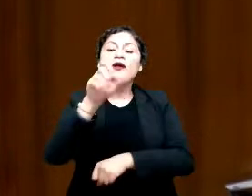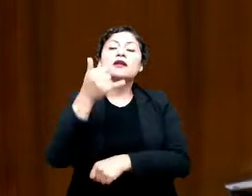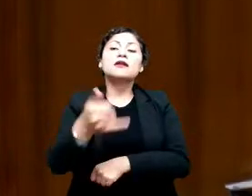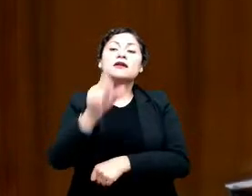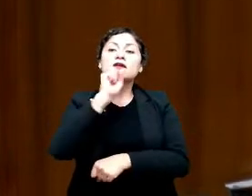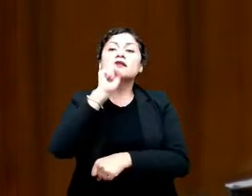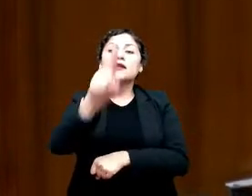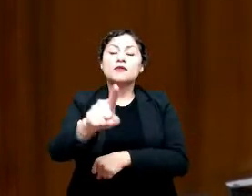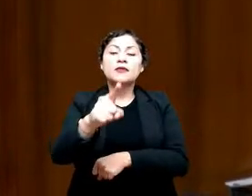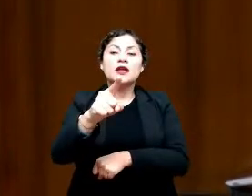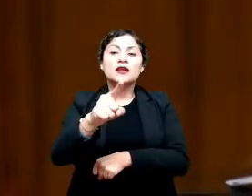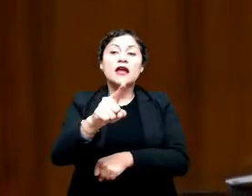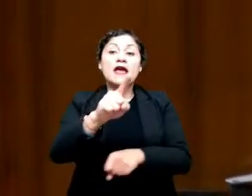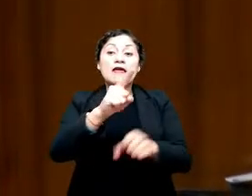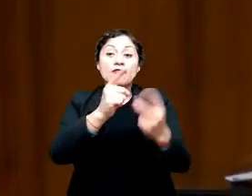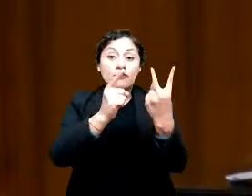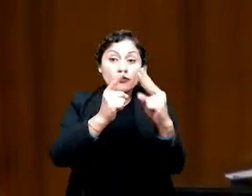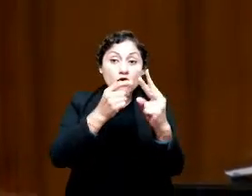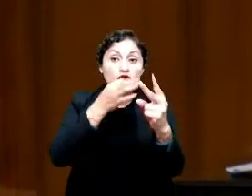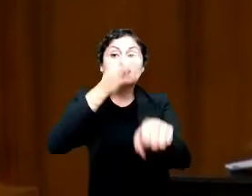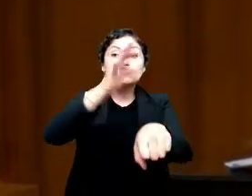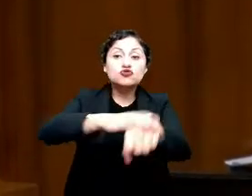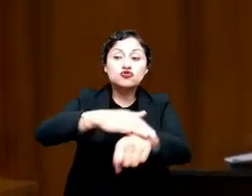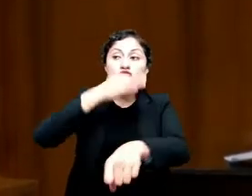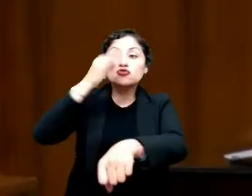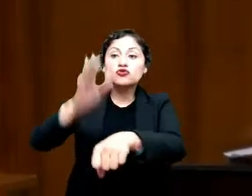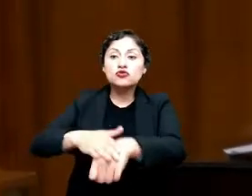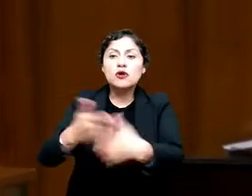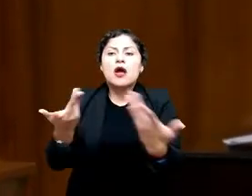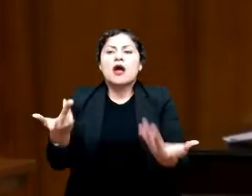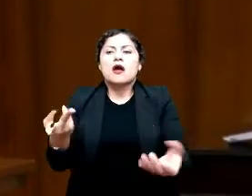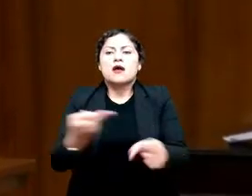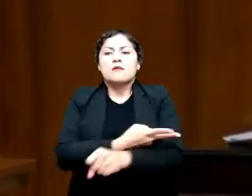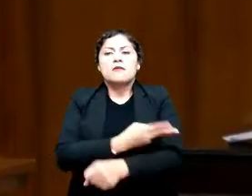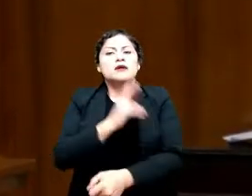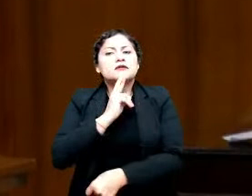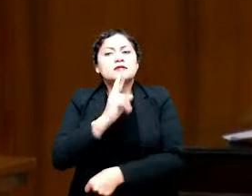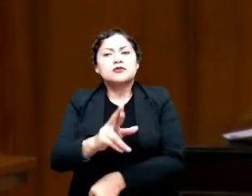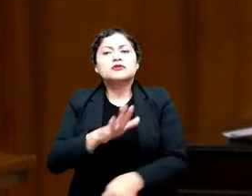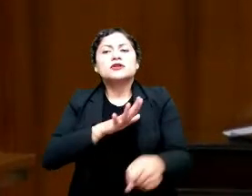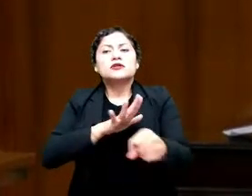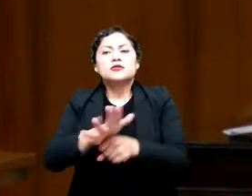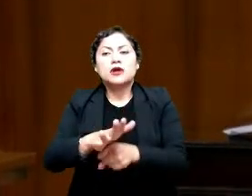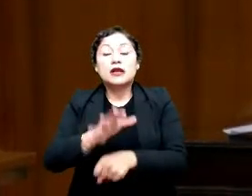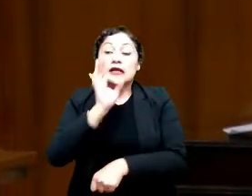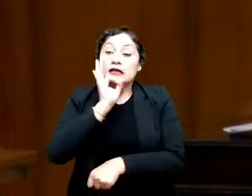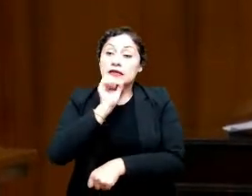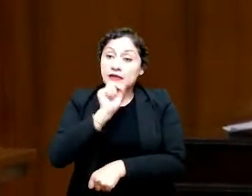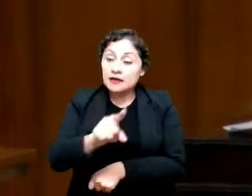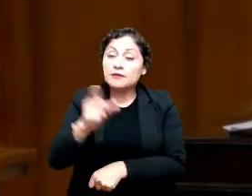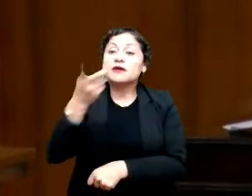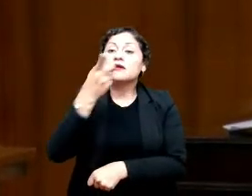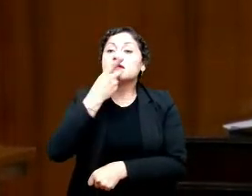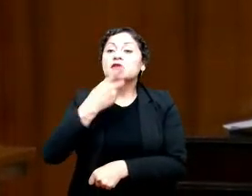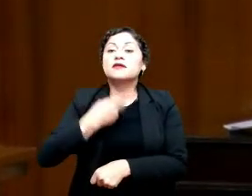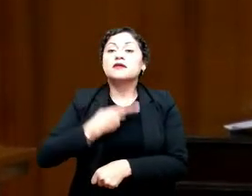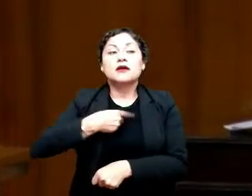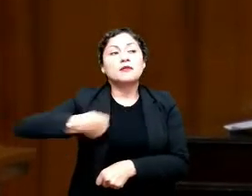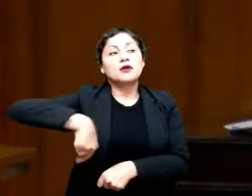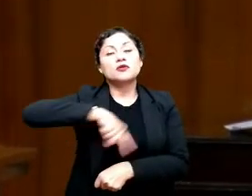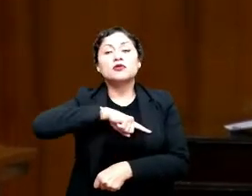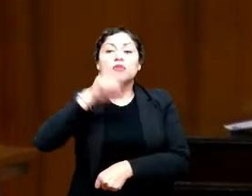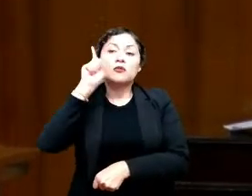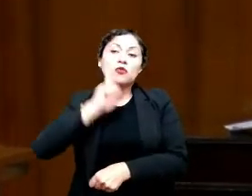ambas alertas? Y también queremos saber qué pueden esperar las mexiquenses al concluir esta